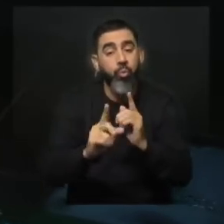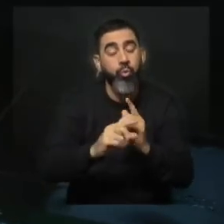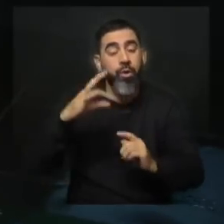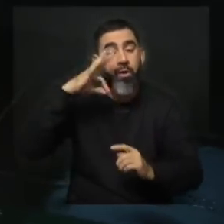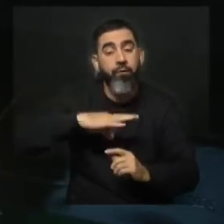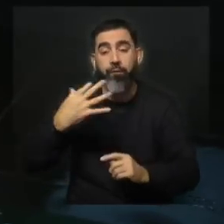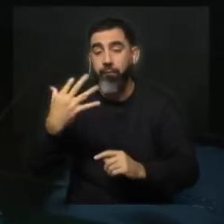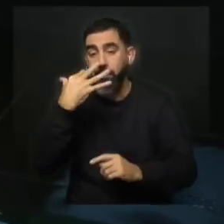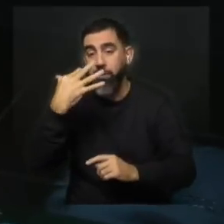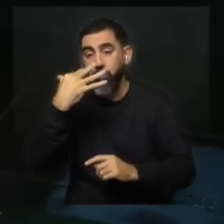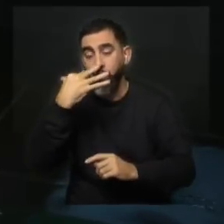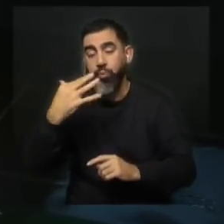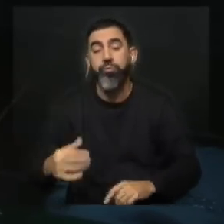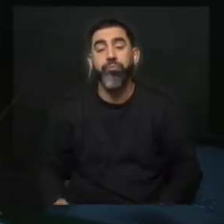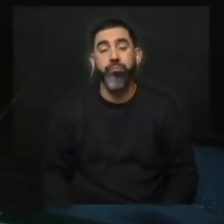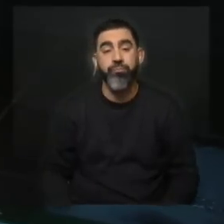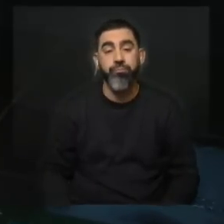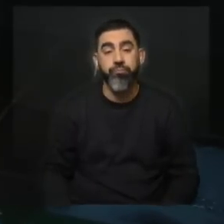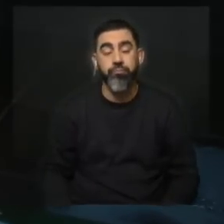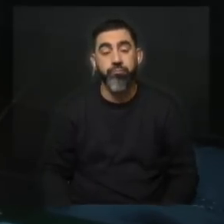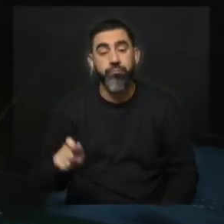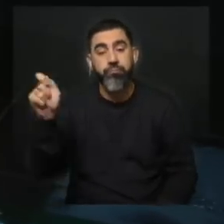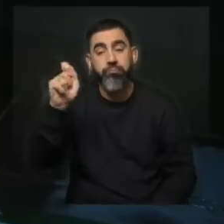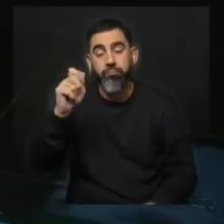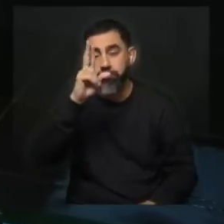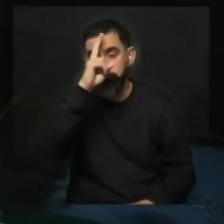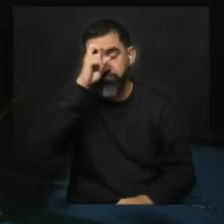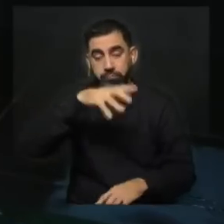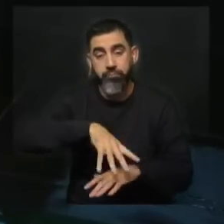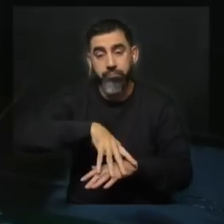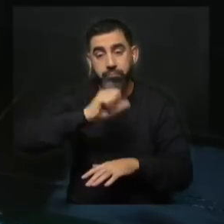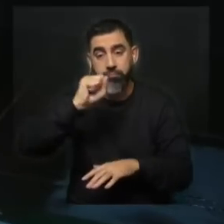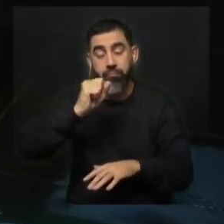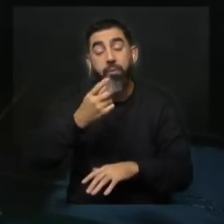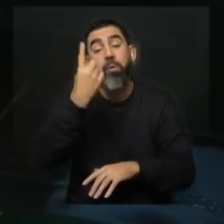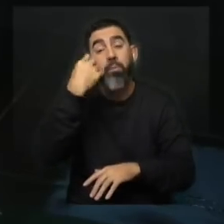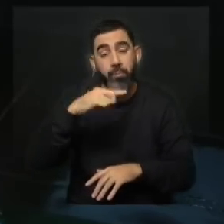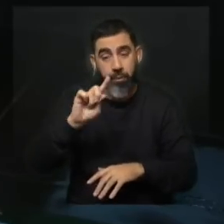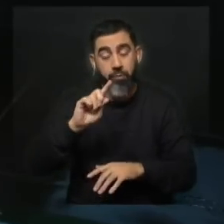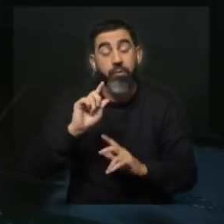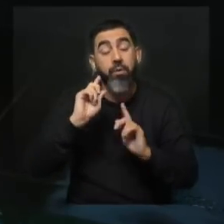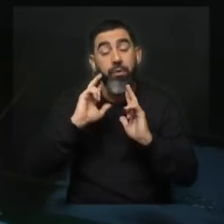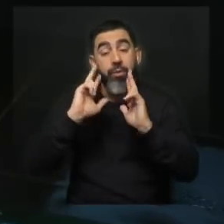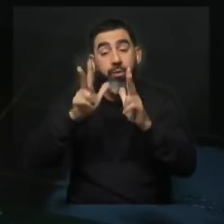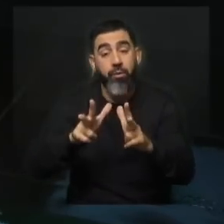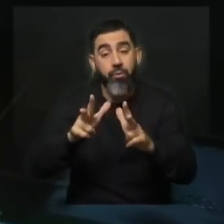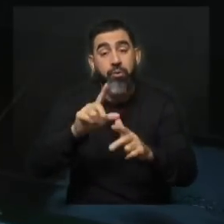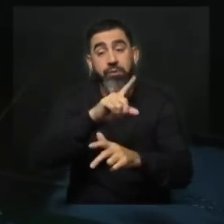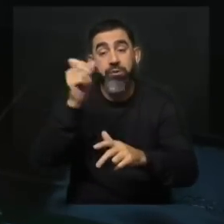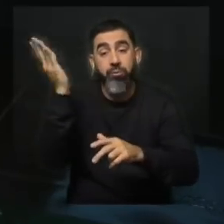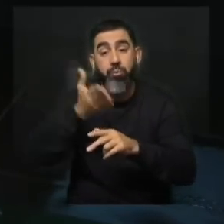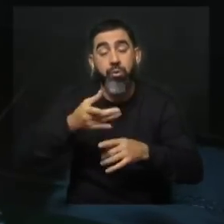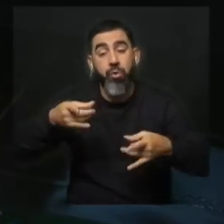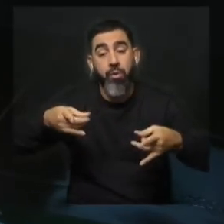virus sincicial respiratorio en la emergencia del hospital Pereira rosel sí sin embargo el jerarquica dijo que el 100%